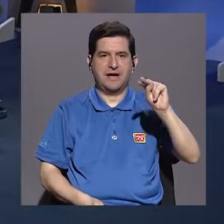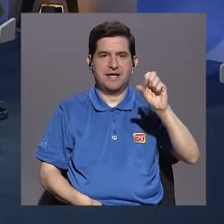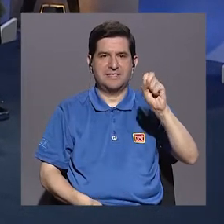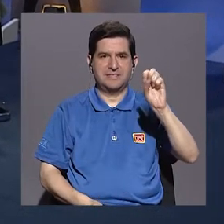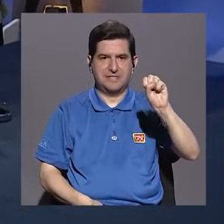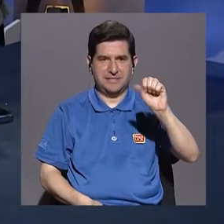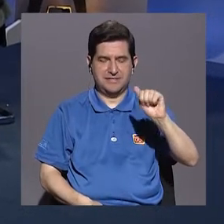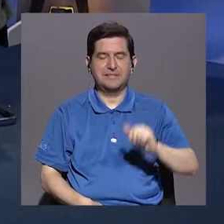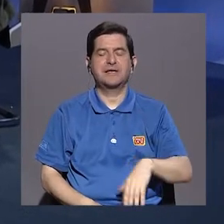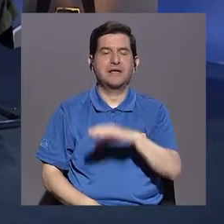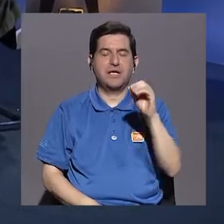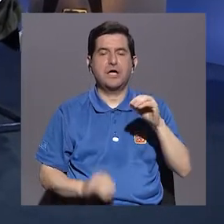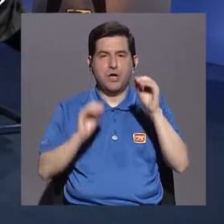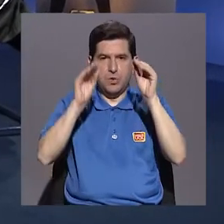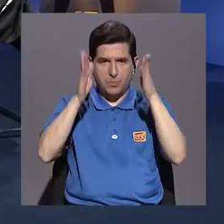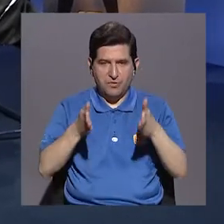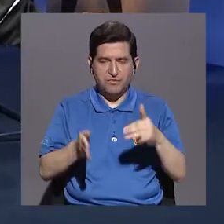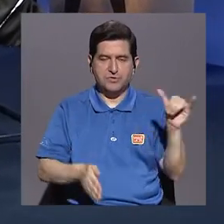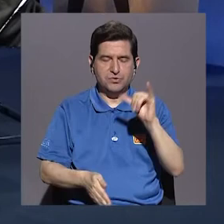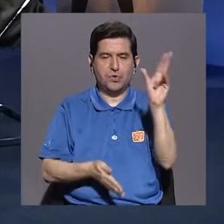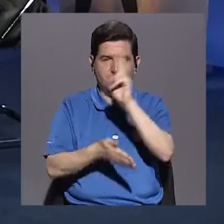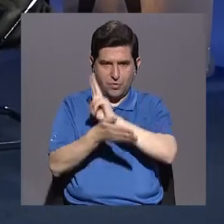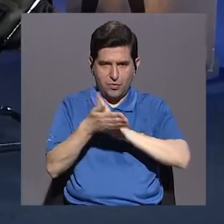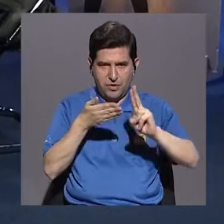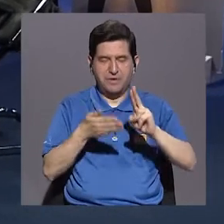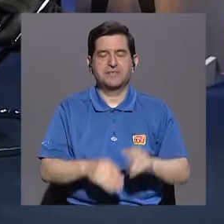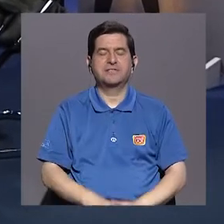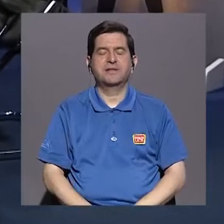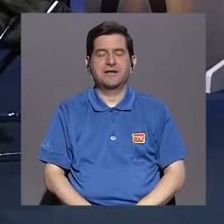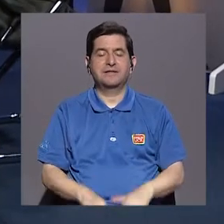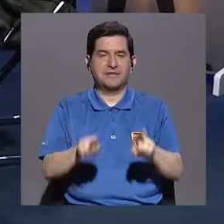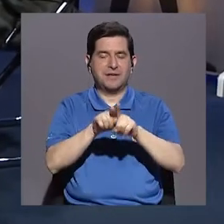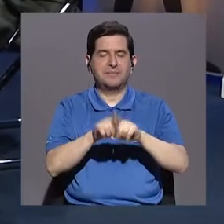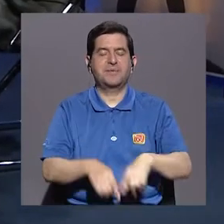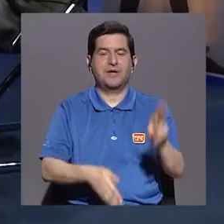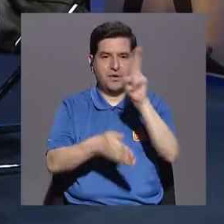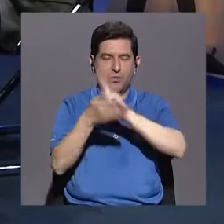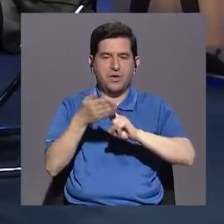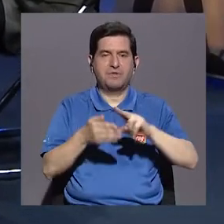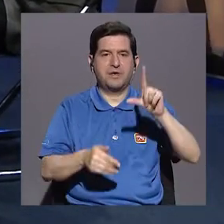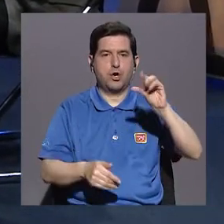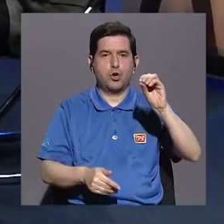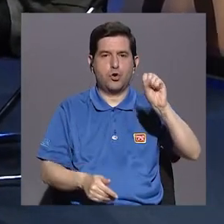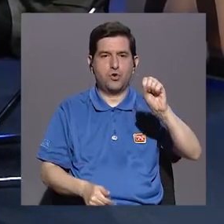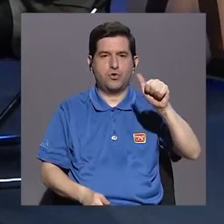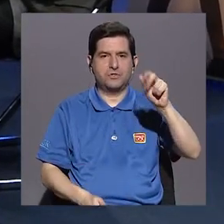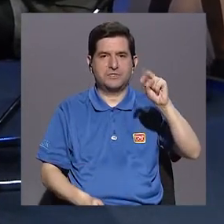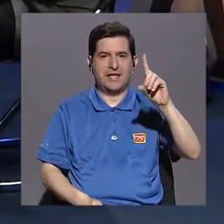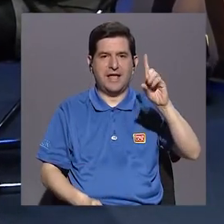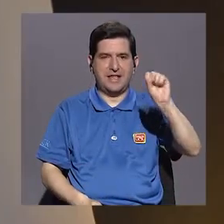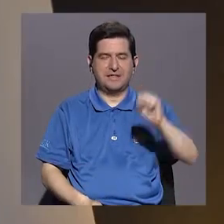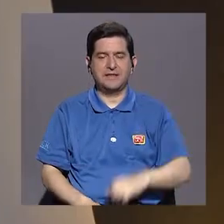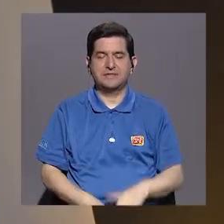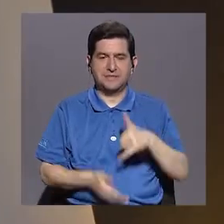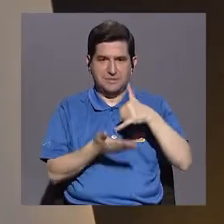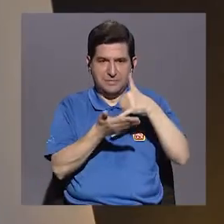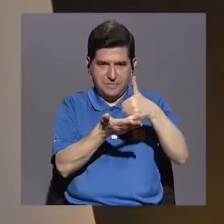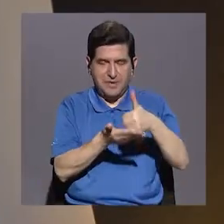y también ha sido profesor de esa misma universidad de la realidad de los andes' premio nacional de ciencia y tecnología